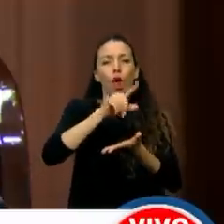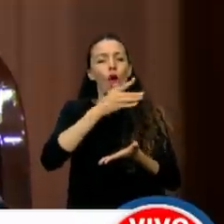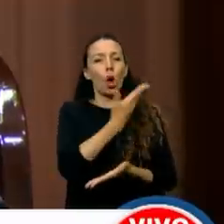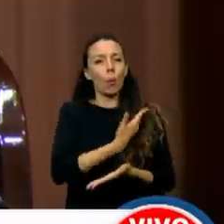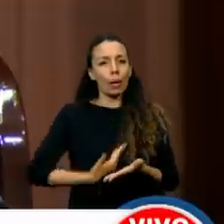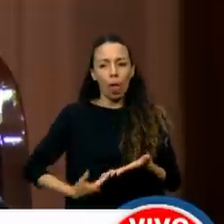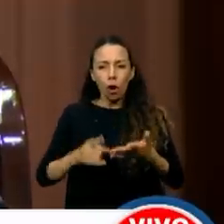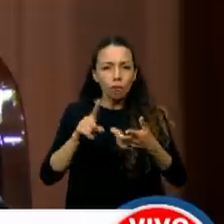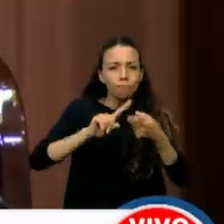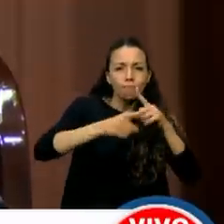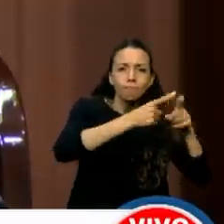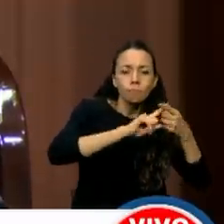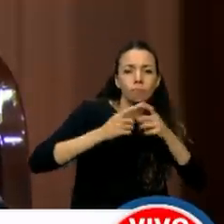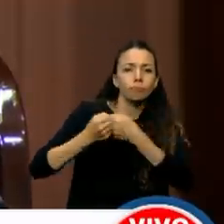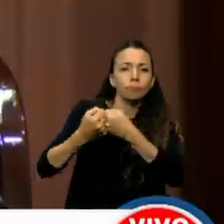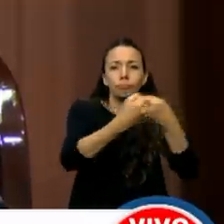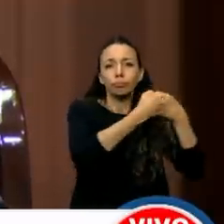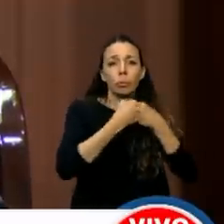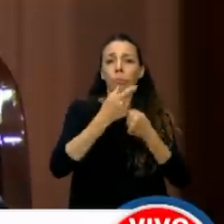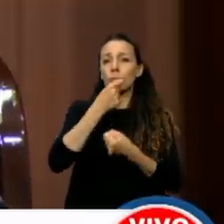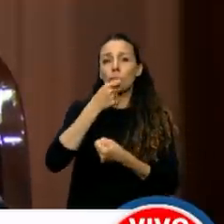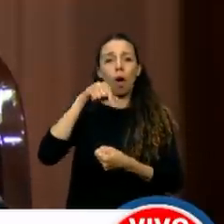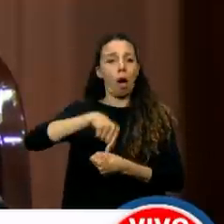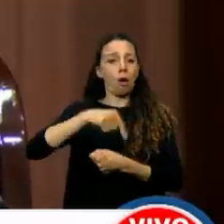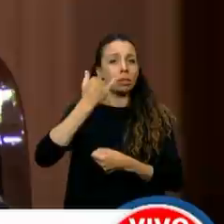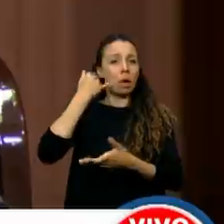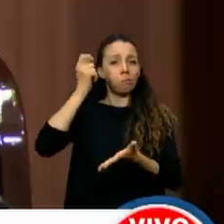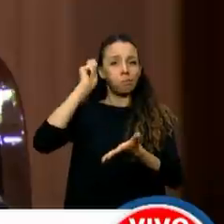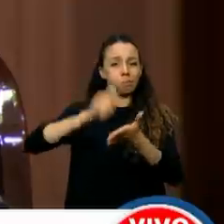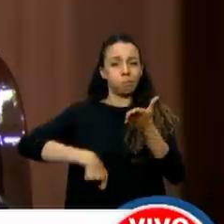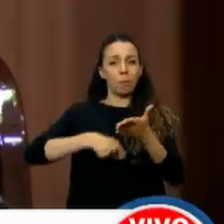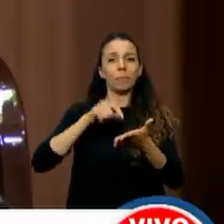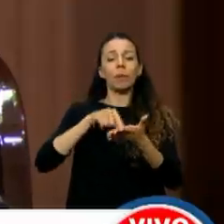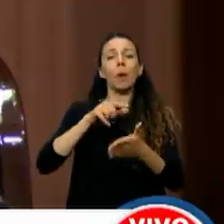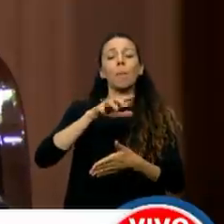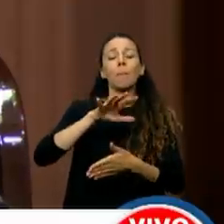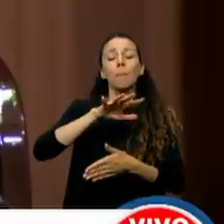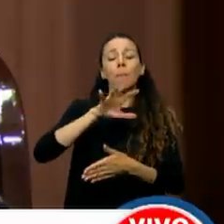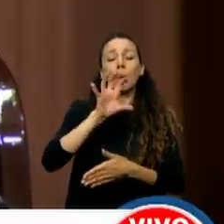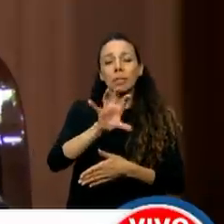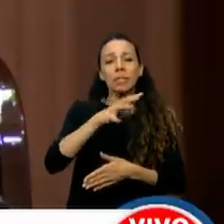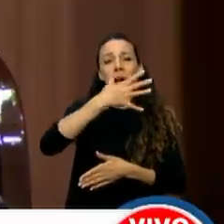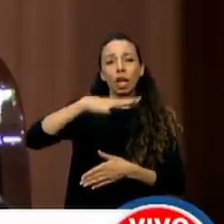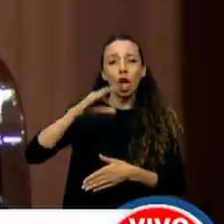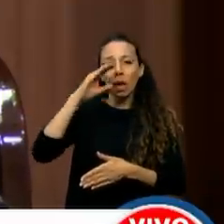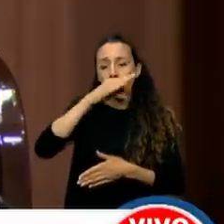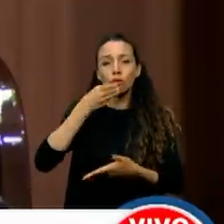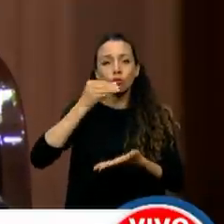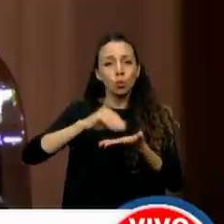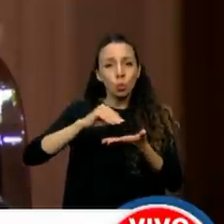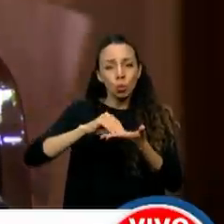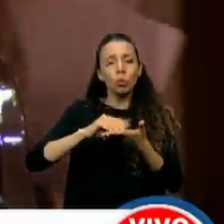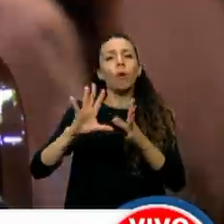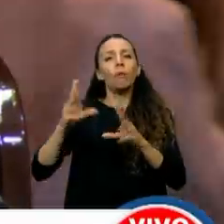firmar para todo lo que es la comarca andina entre la provincia de río negro y la provincia de chubut con un presupuesto de más de